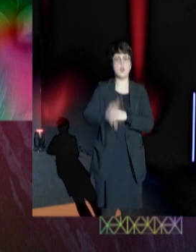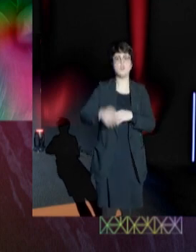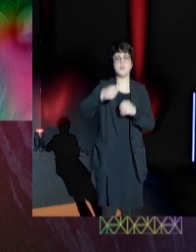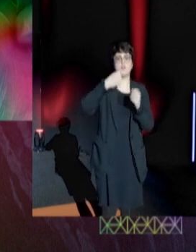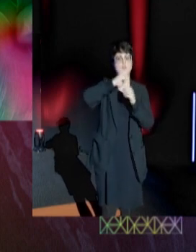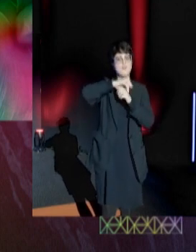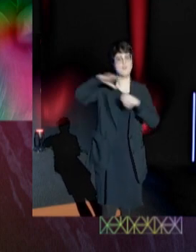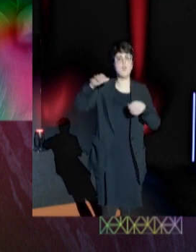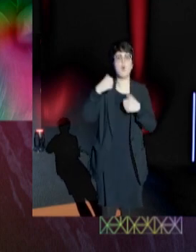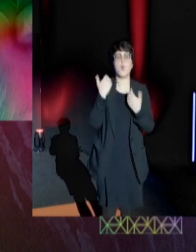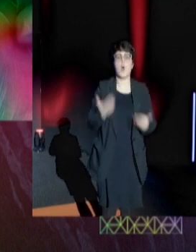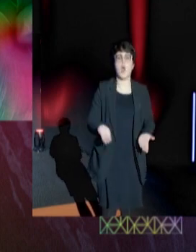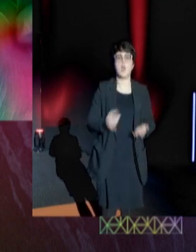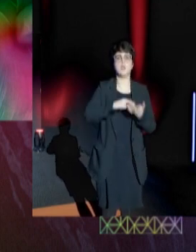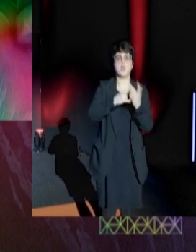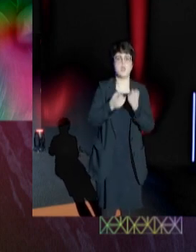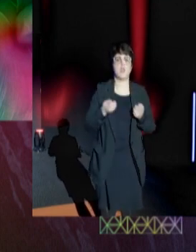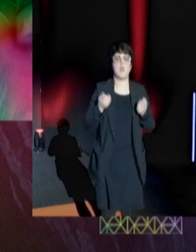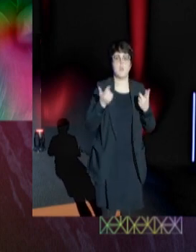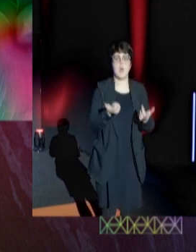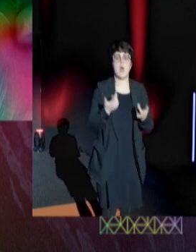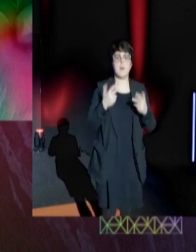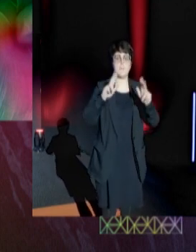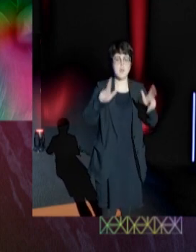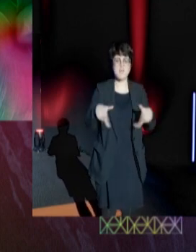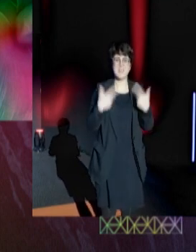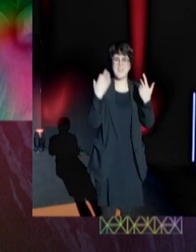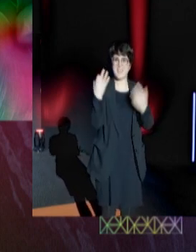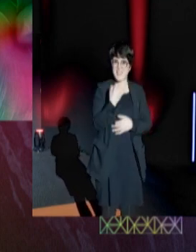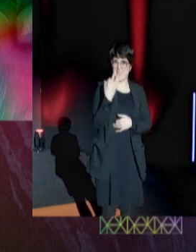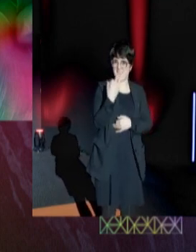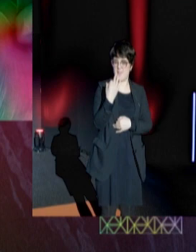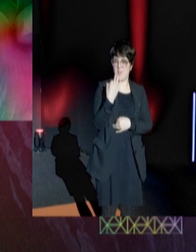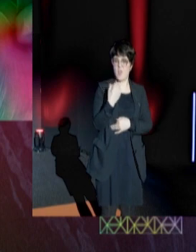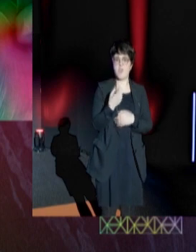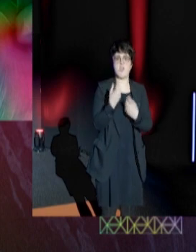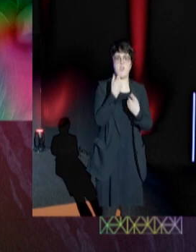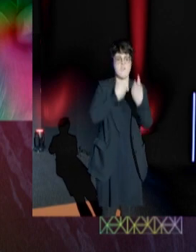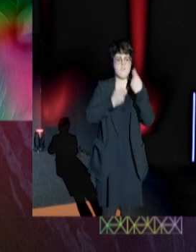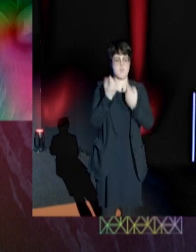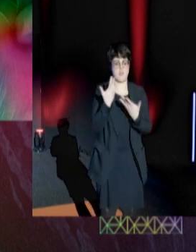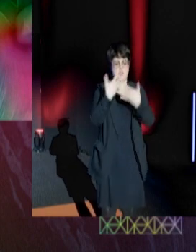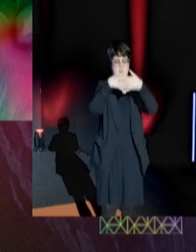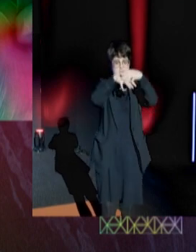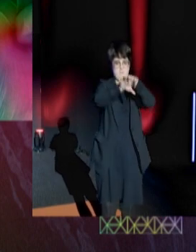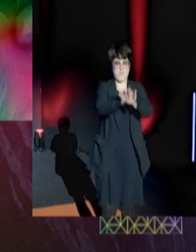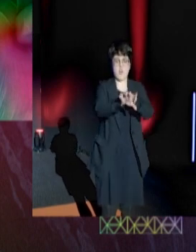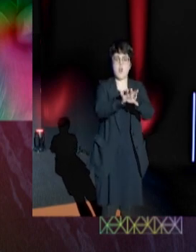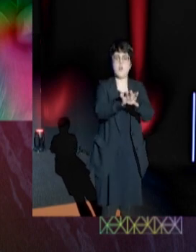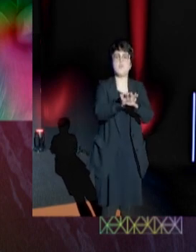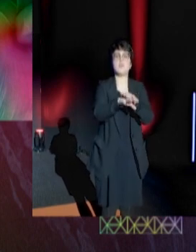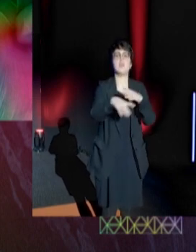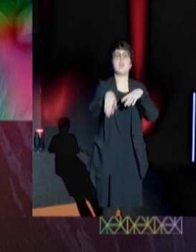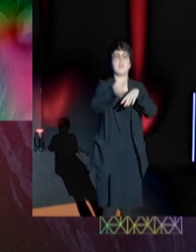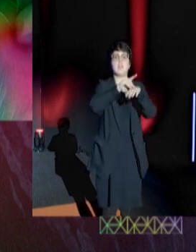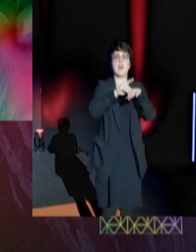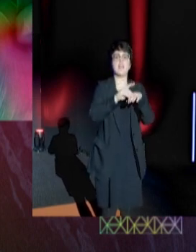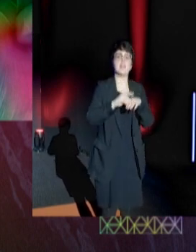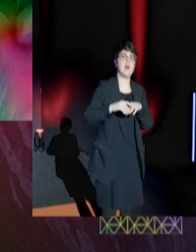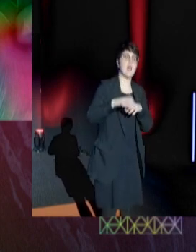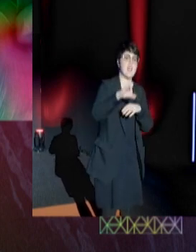desarrollado es precisamente una solución que permita integrar esa información que permita crear en Fabric un datalake